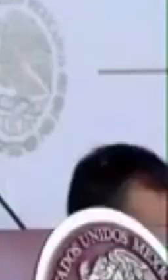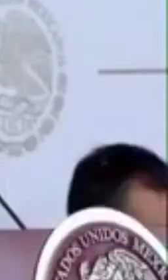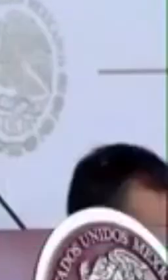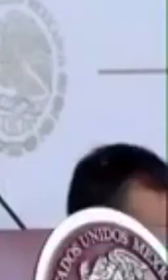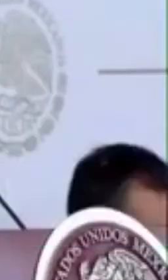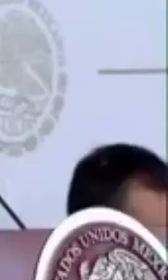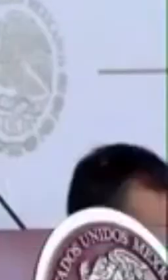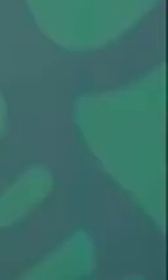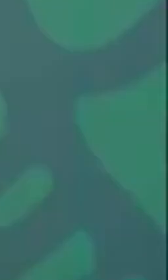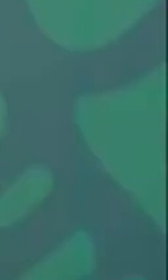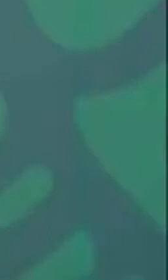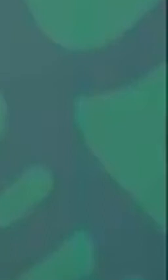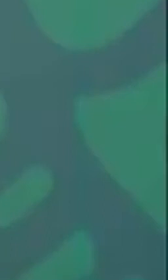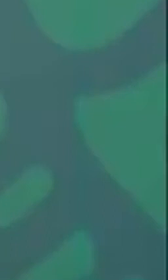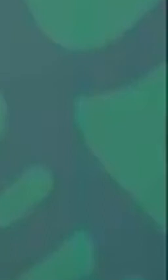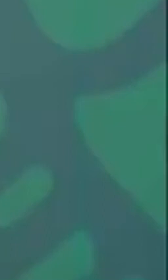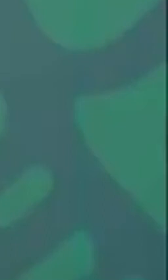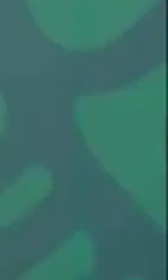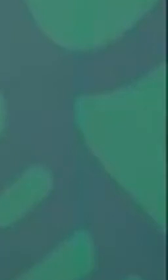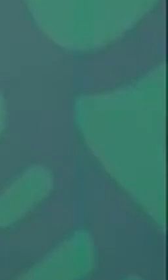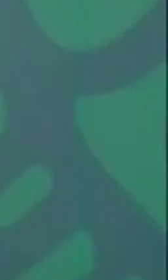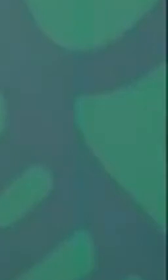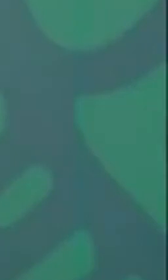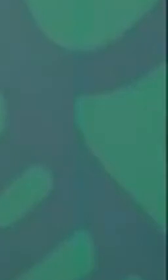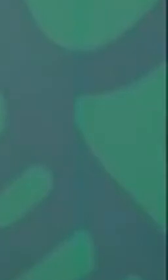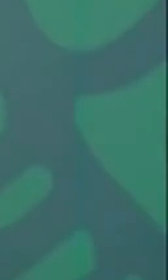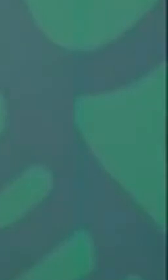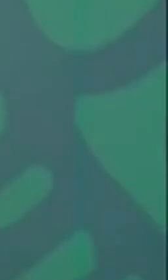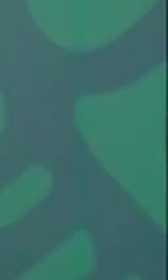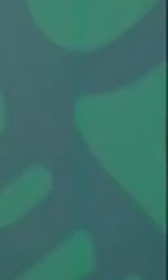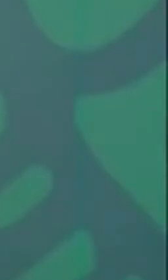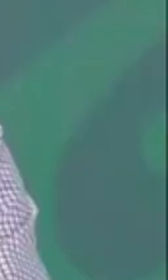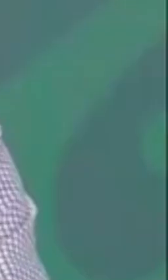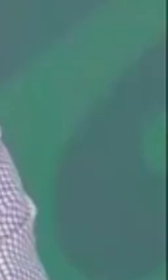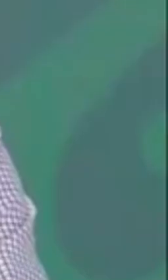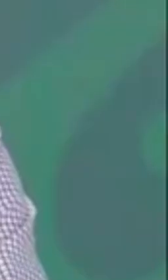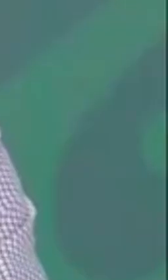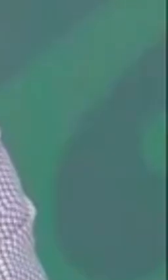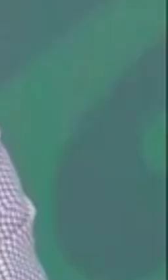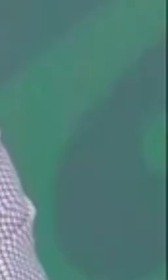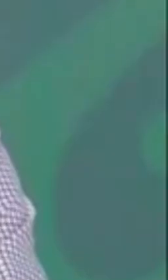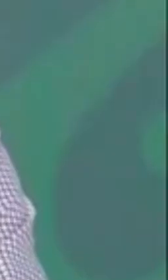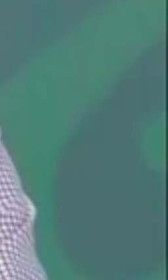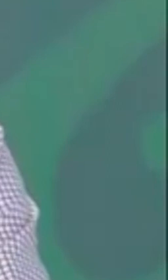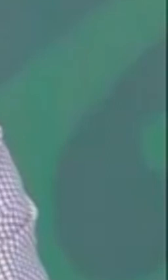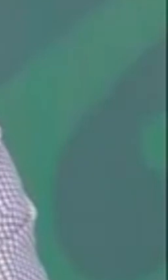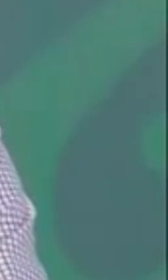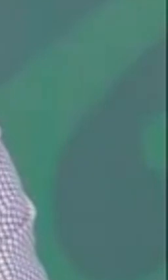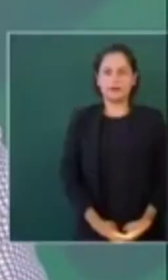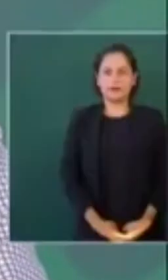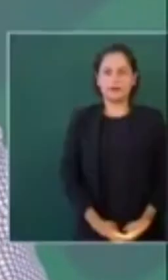del segundo año de López Obrador, precisamente por una situación que fue a lo mejor mucho